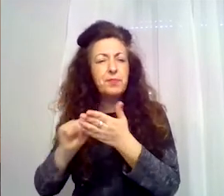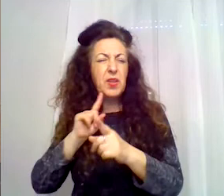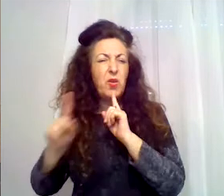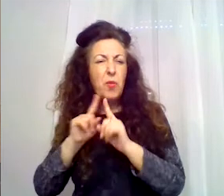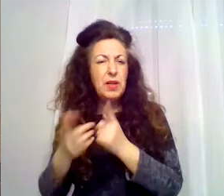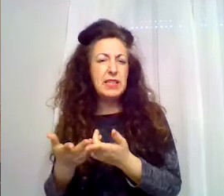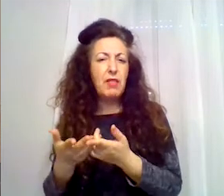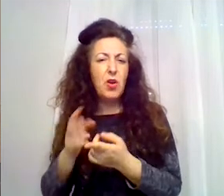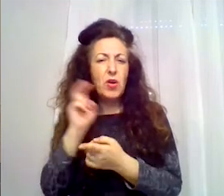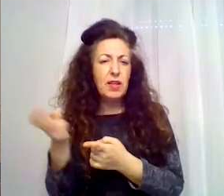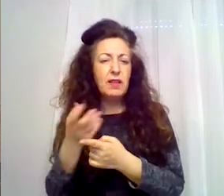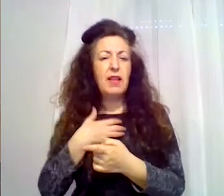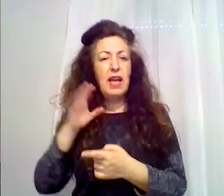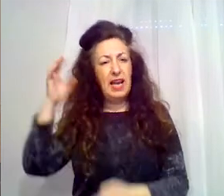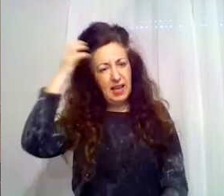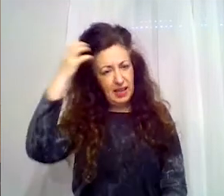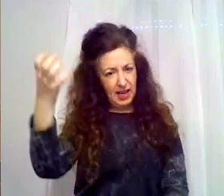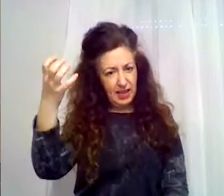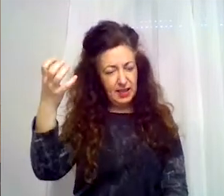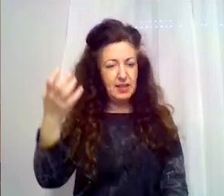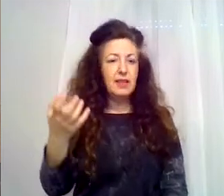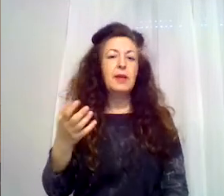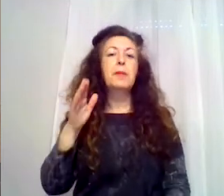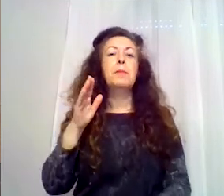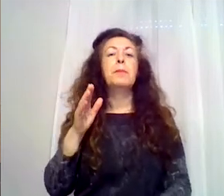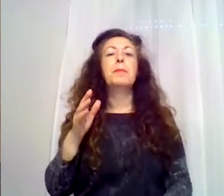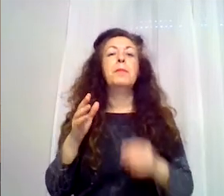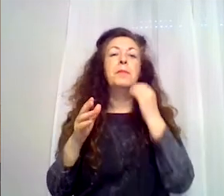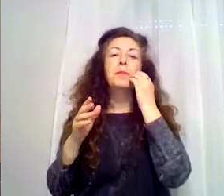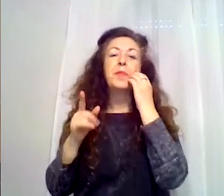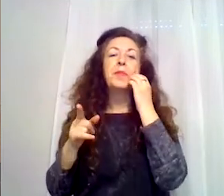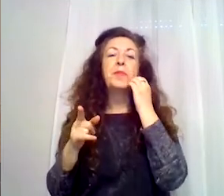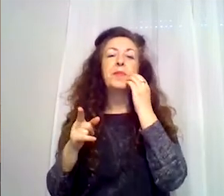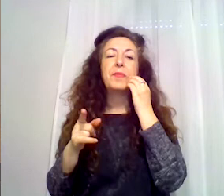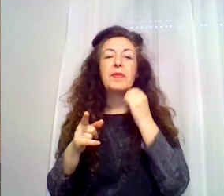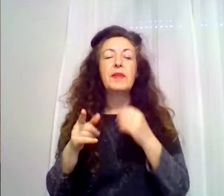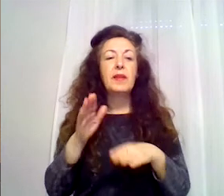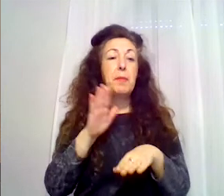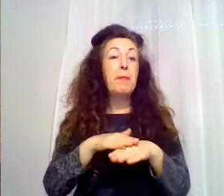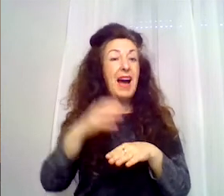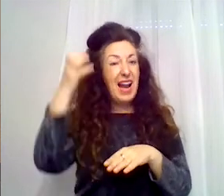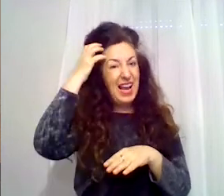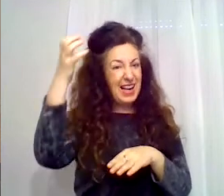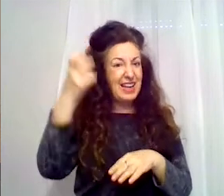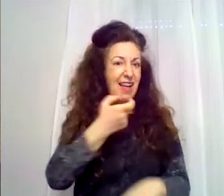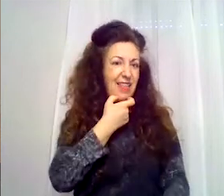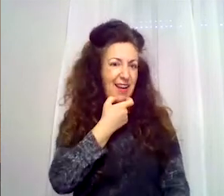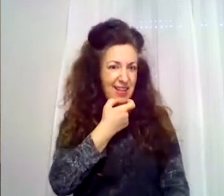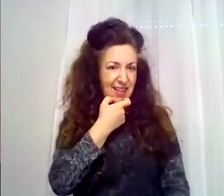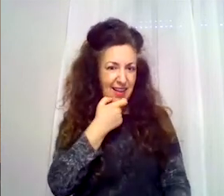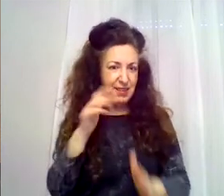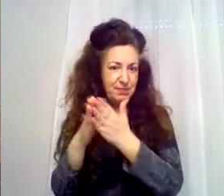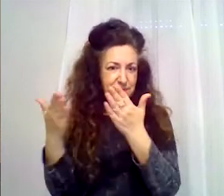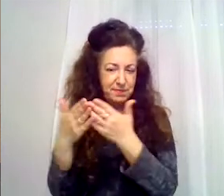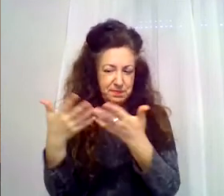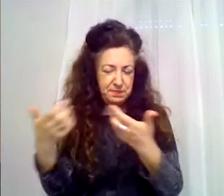elisabetianos. A mí me gusta decir más elisabetianos que isabelinos, porque isabelinos parece de Isabel II de España y elisabetianos queda claro